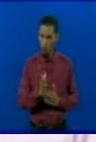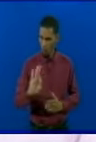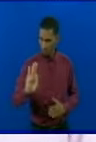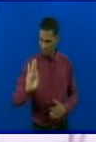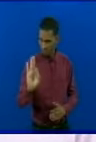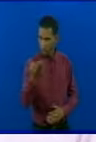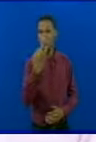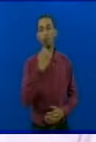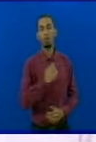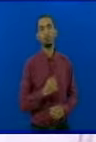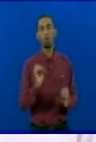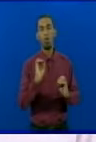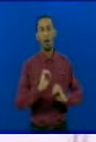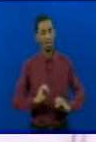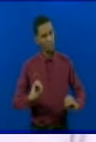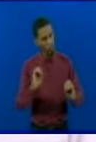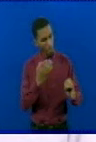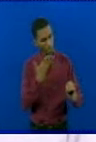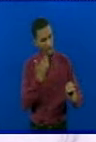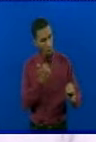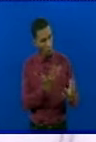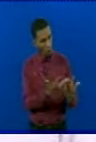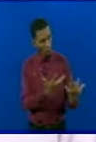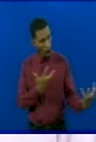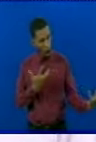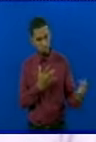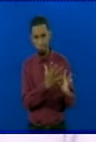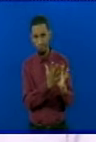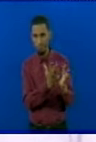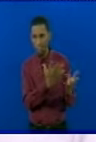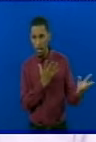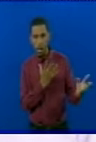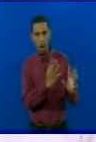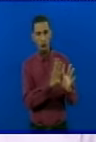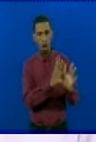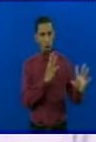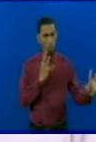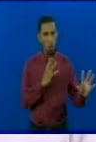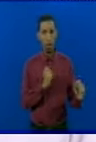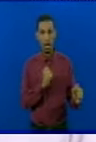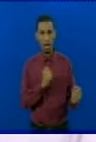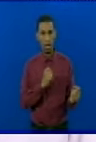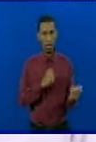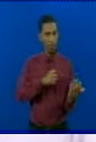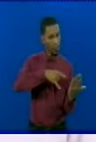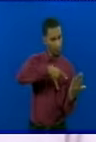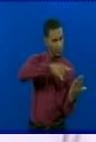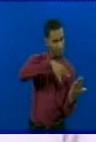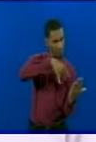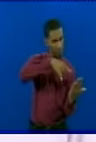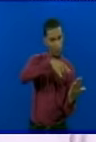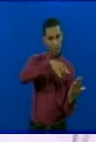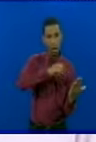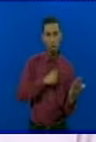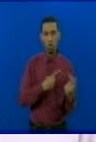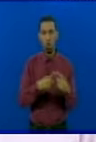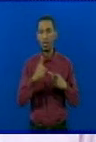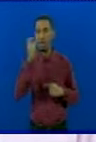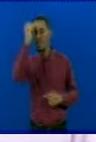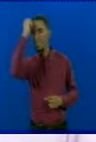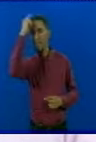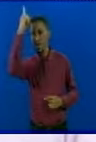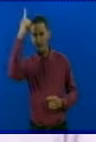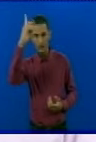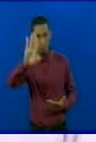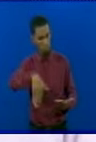de un mayor acceso a las formas de comercialización a través de código QR y otras alternativas que se puedan adoptar para